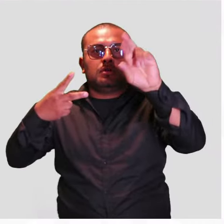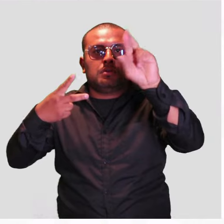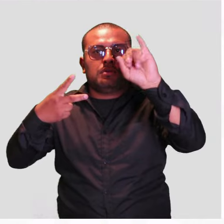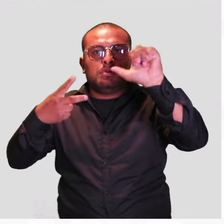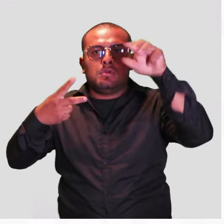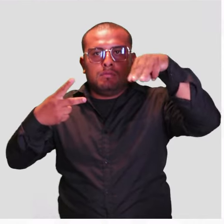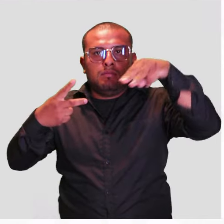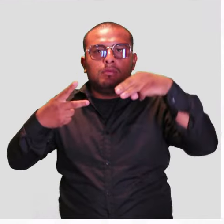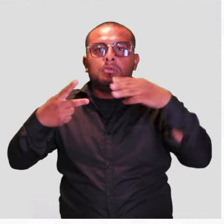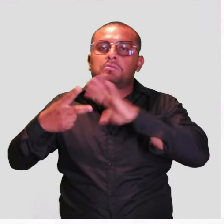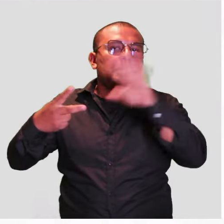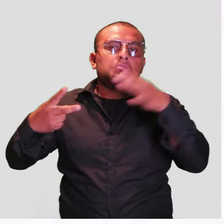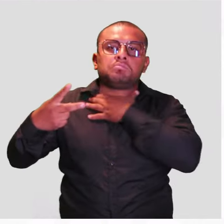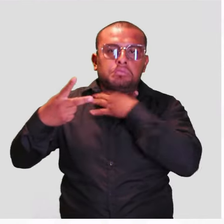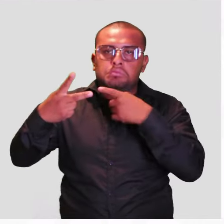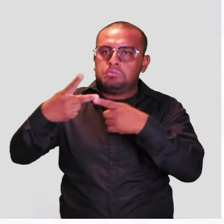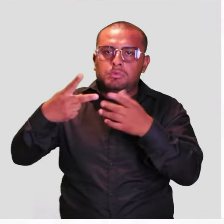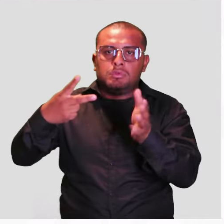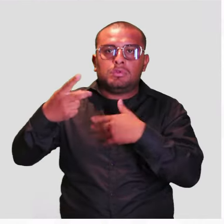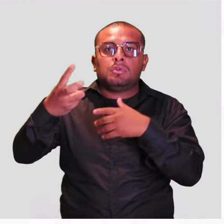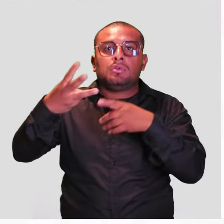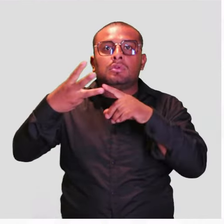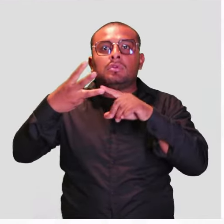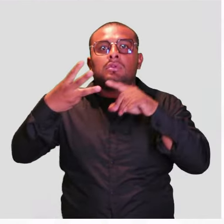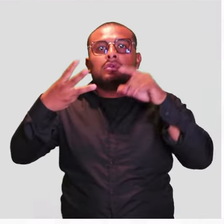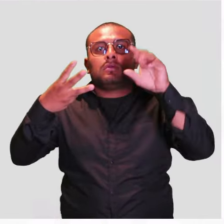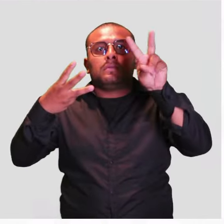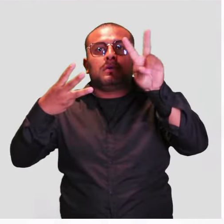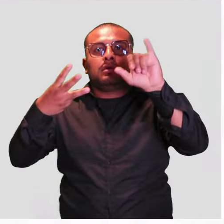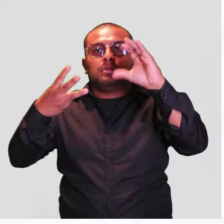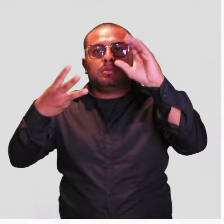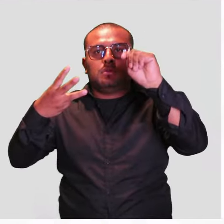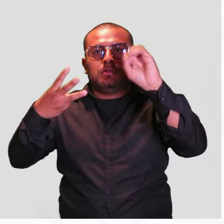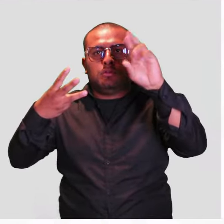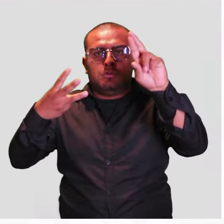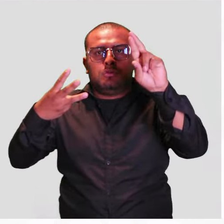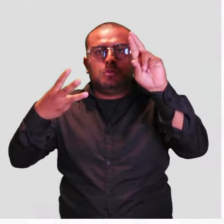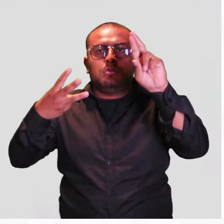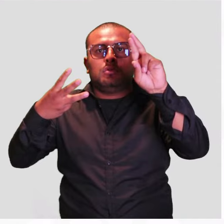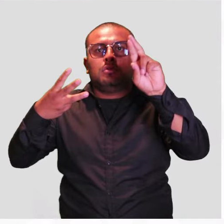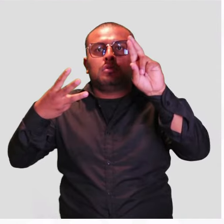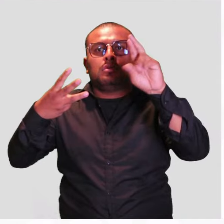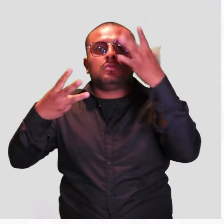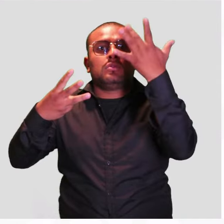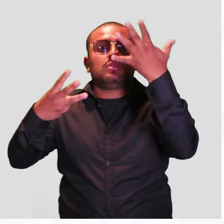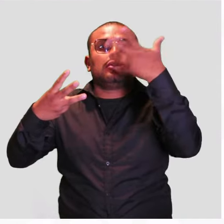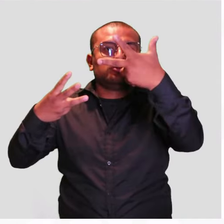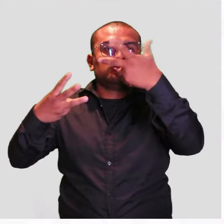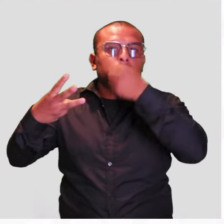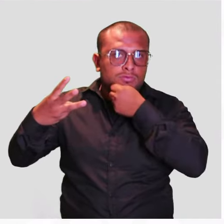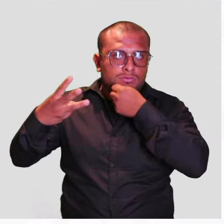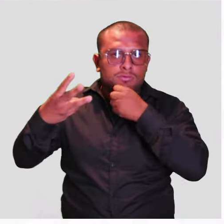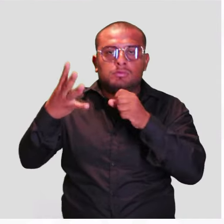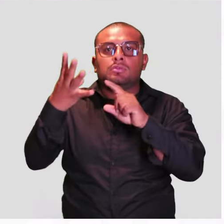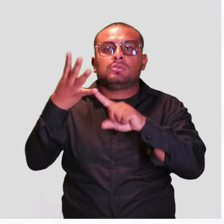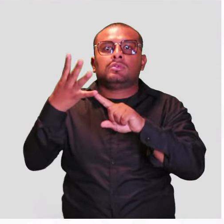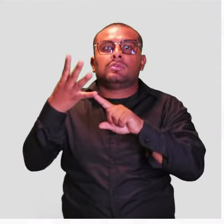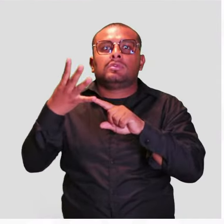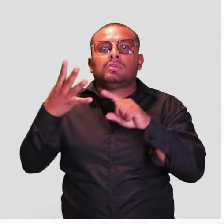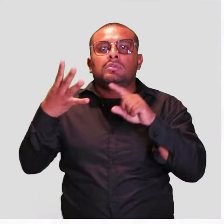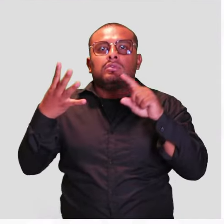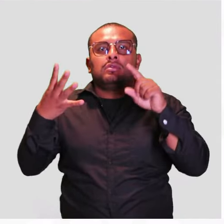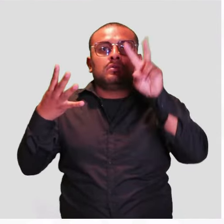su tiempo. El candidato Víctor Manuel Rocha Basurto, le restan 58. Candidata